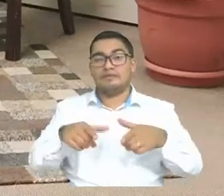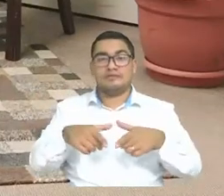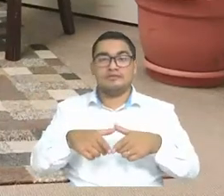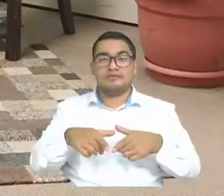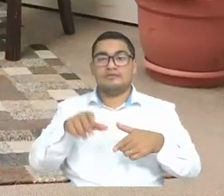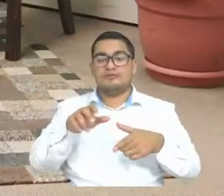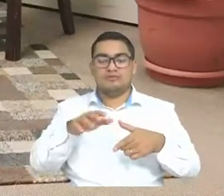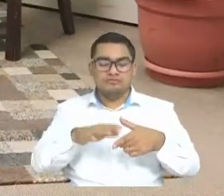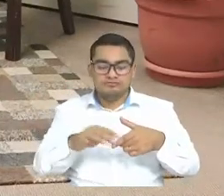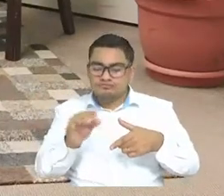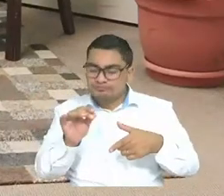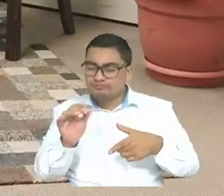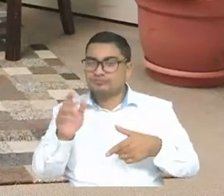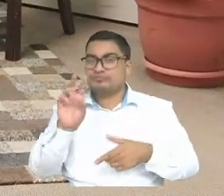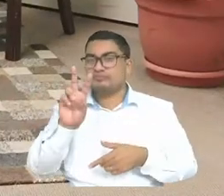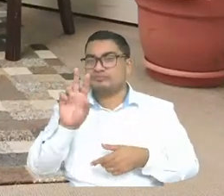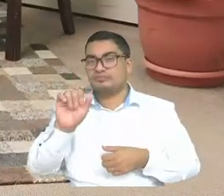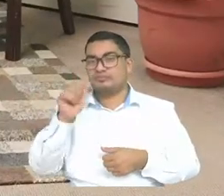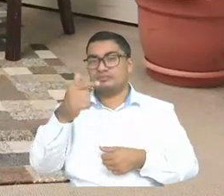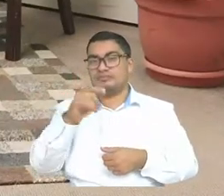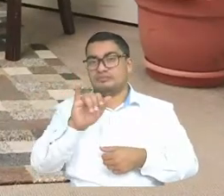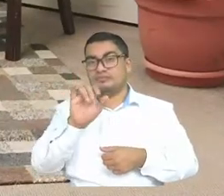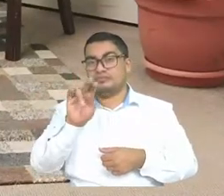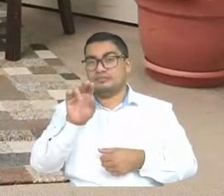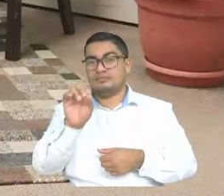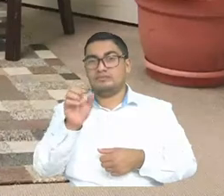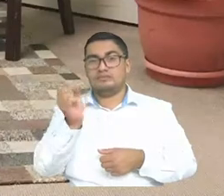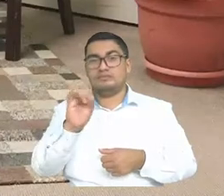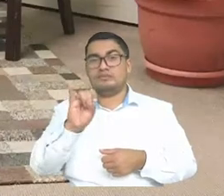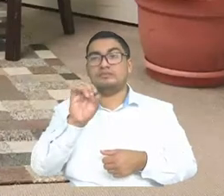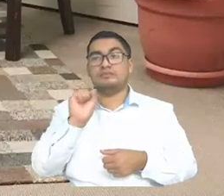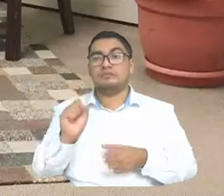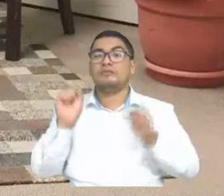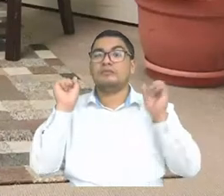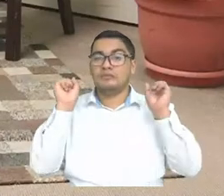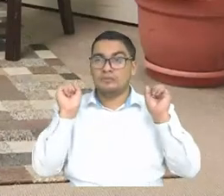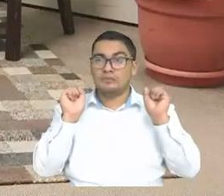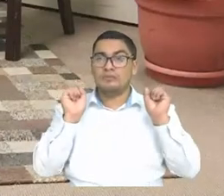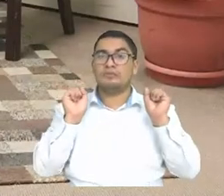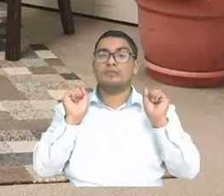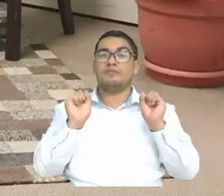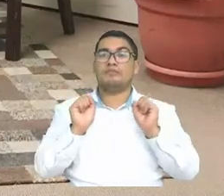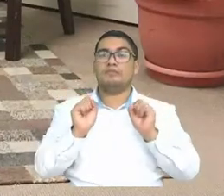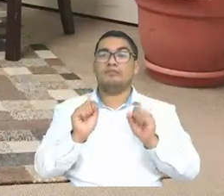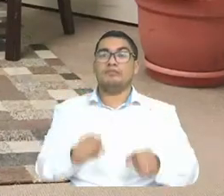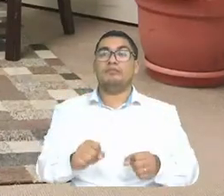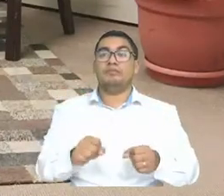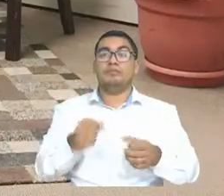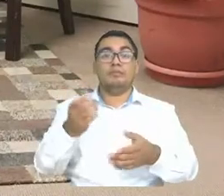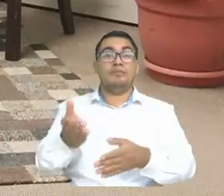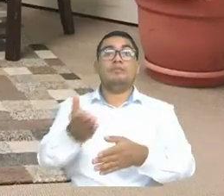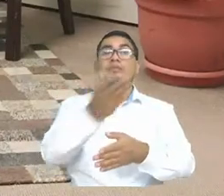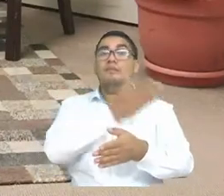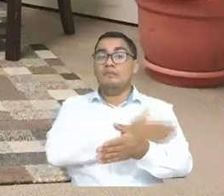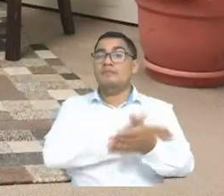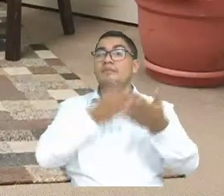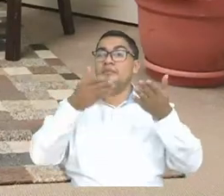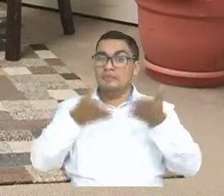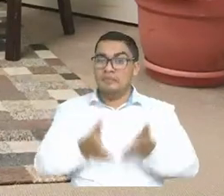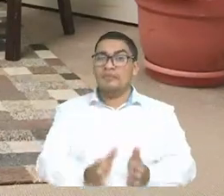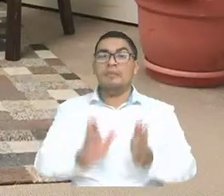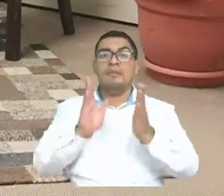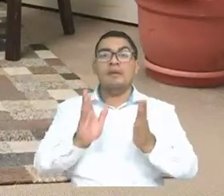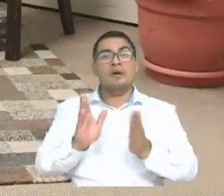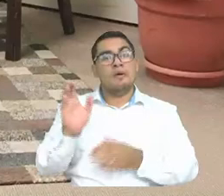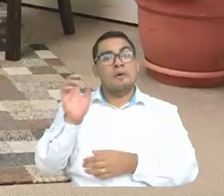Entonces, ¿qué es lo que sucede? La vaginosis tiende a provocar una amenaza de parto prematuro